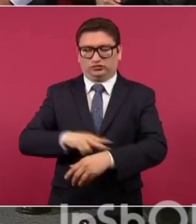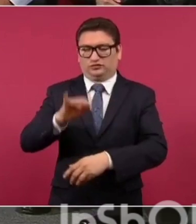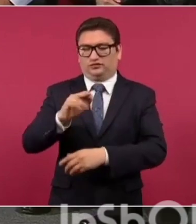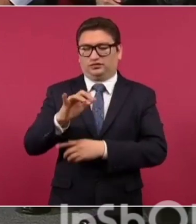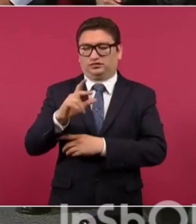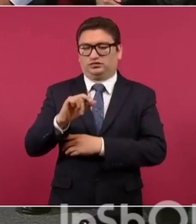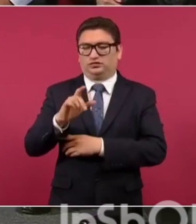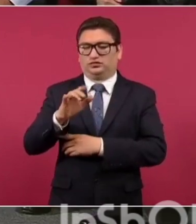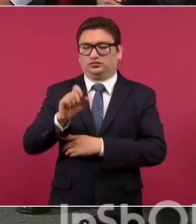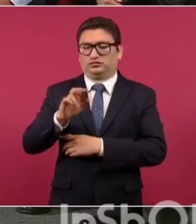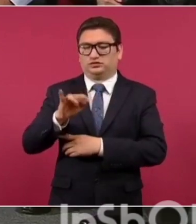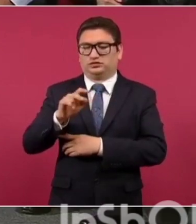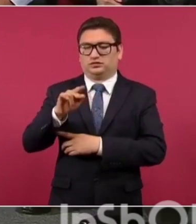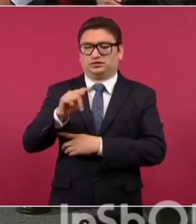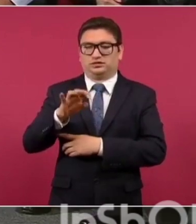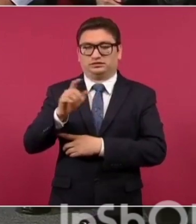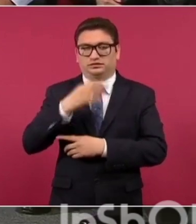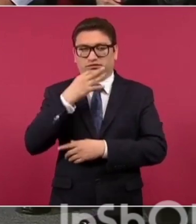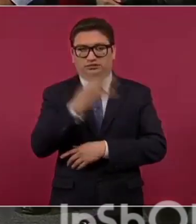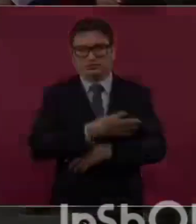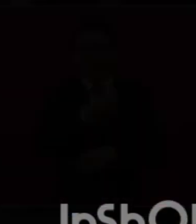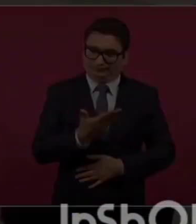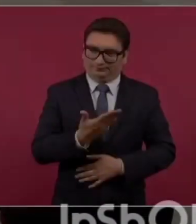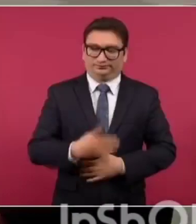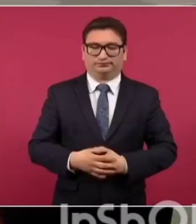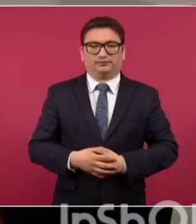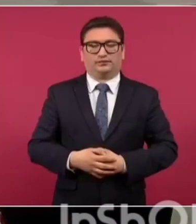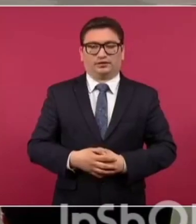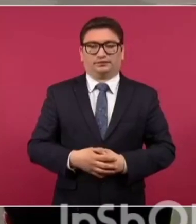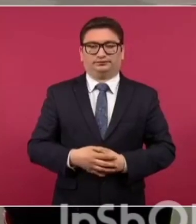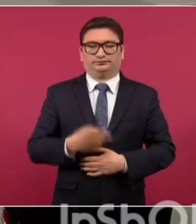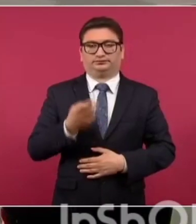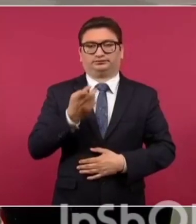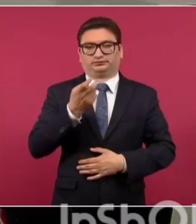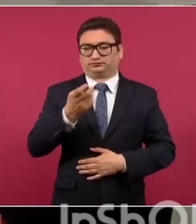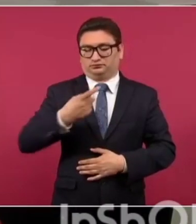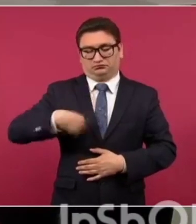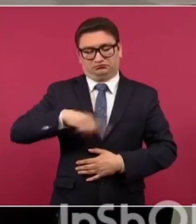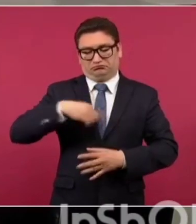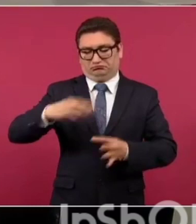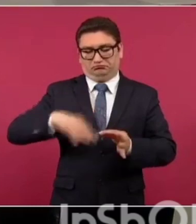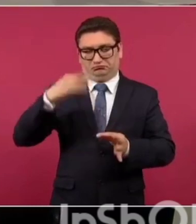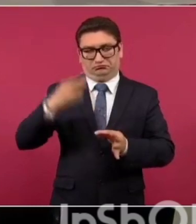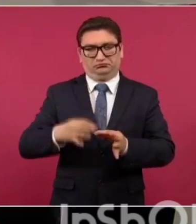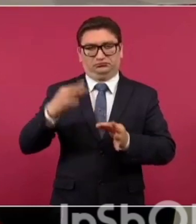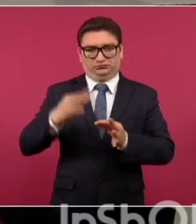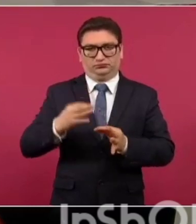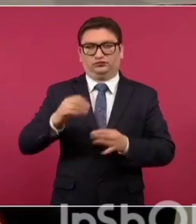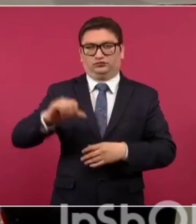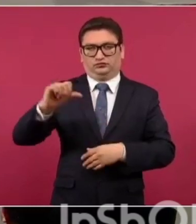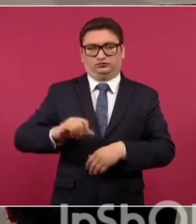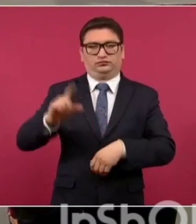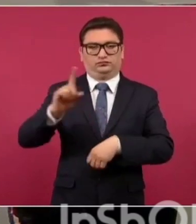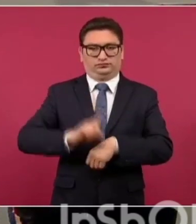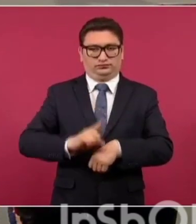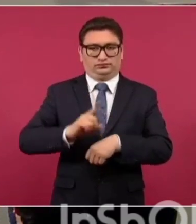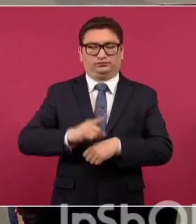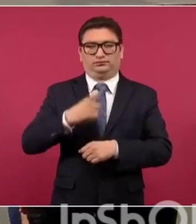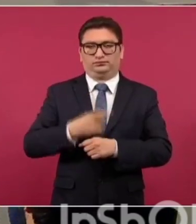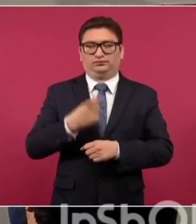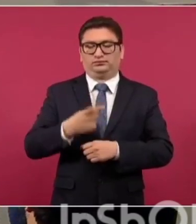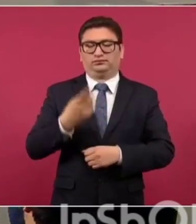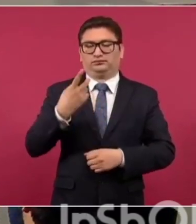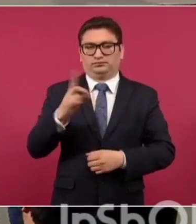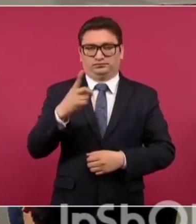Cervantes, que le manda también un afectuoso saludo. Con eso concluimos la jornada del día de hoy, 1